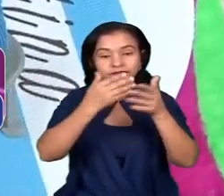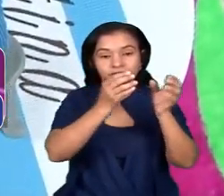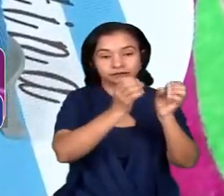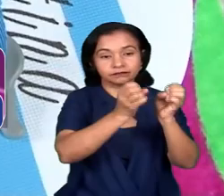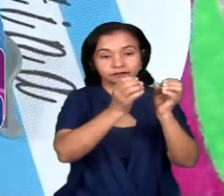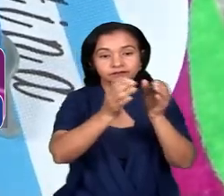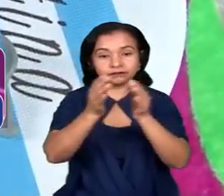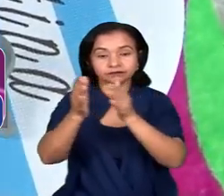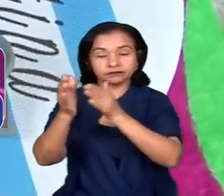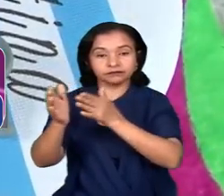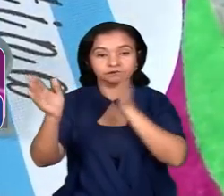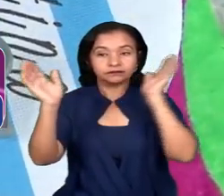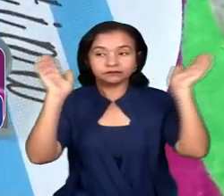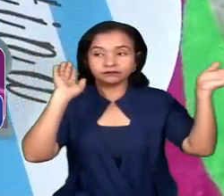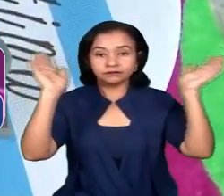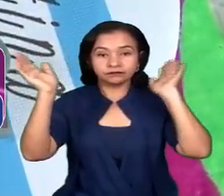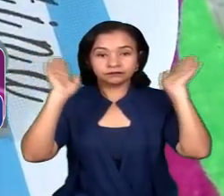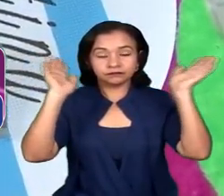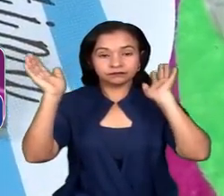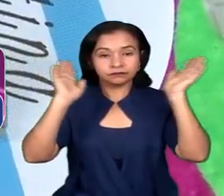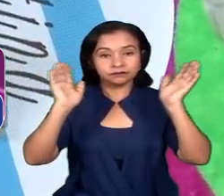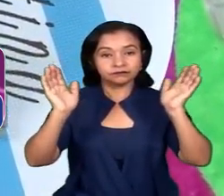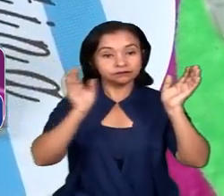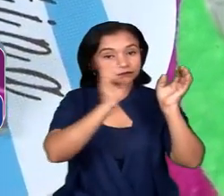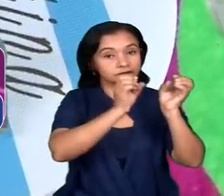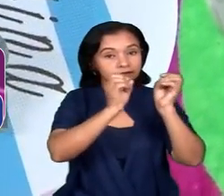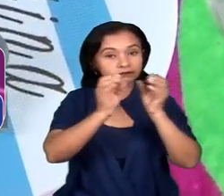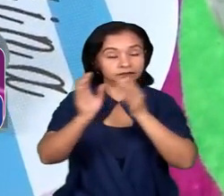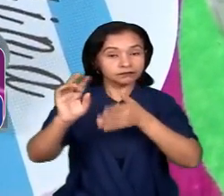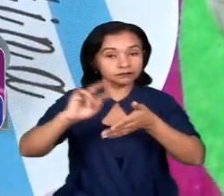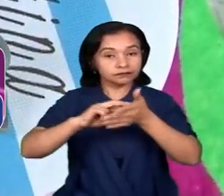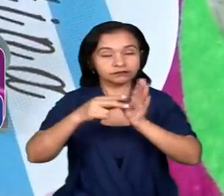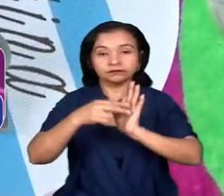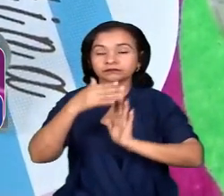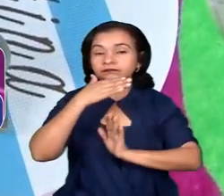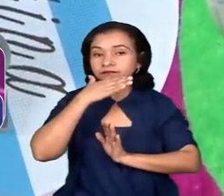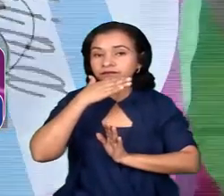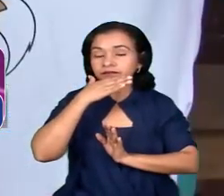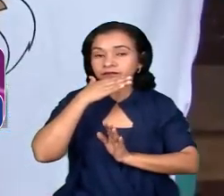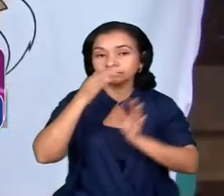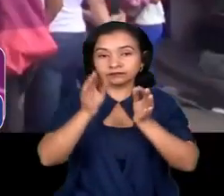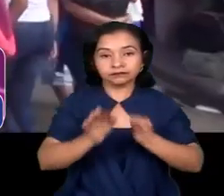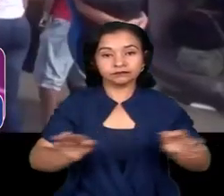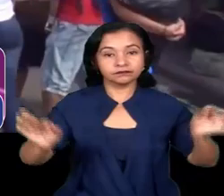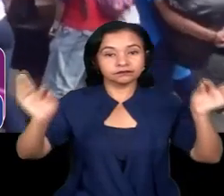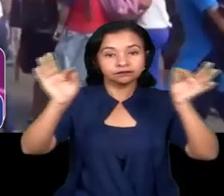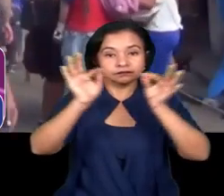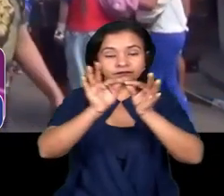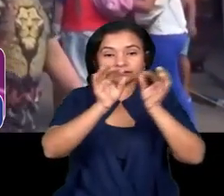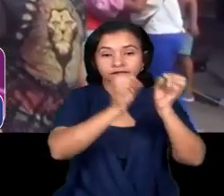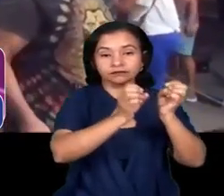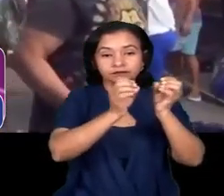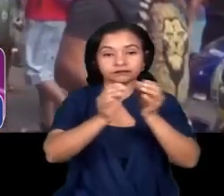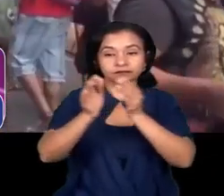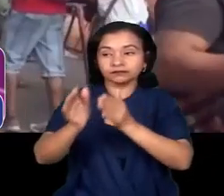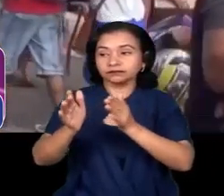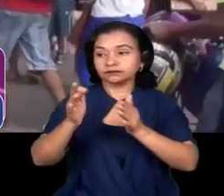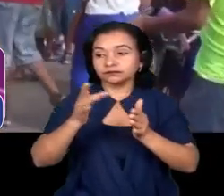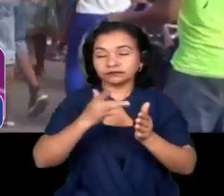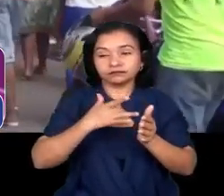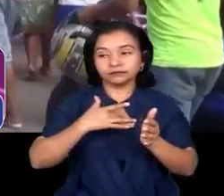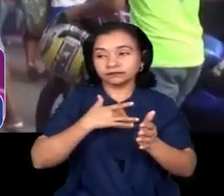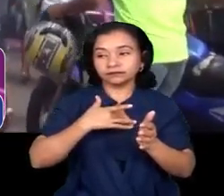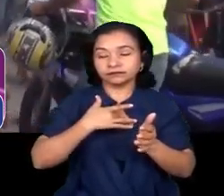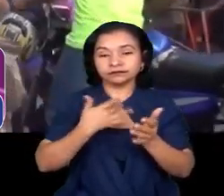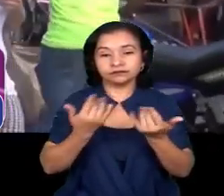los mercados, y en ese sentido el mercado oriental también implica una complejidad bastante importante en cuanto al proceso de ordenamiento, pero es necesario